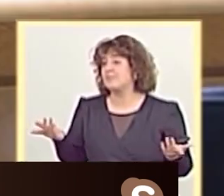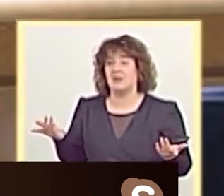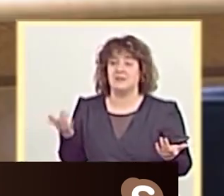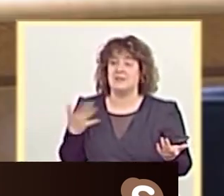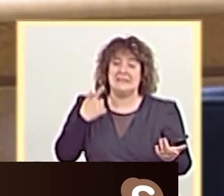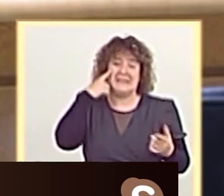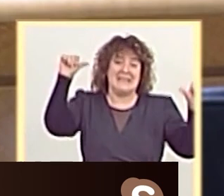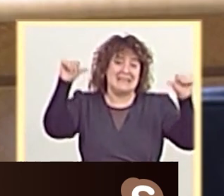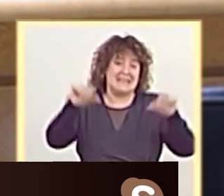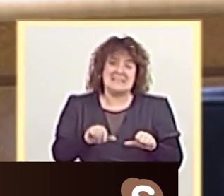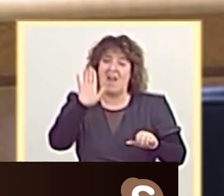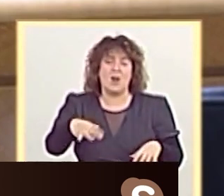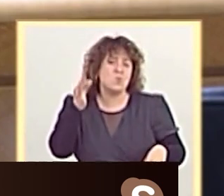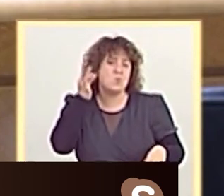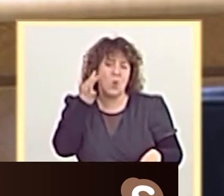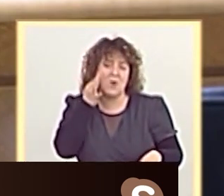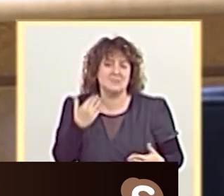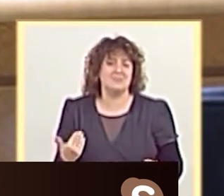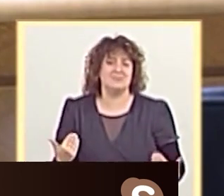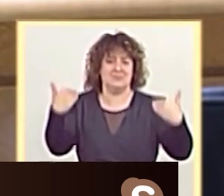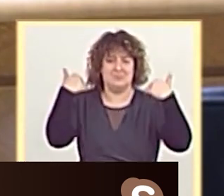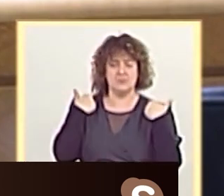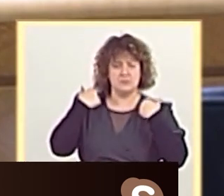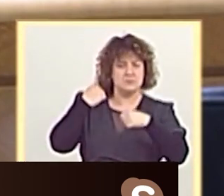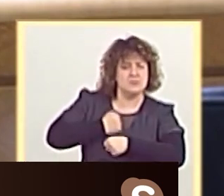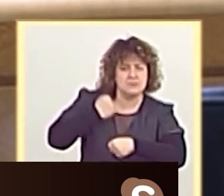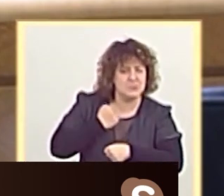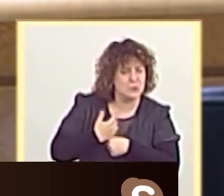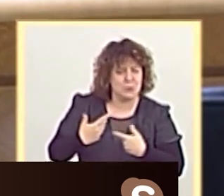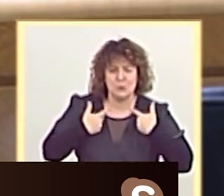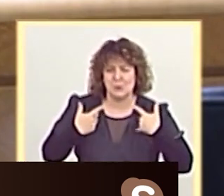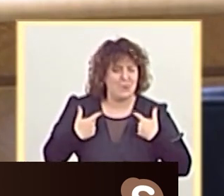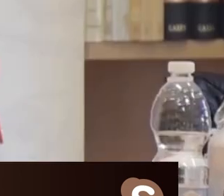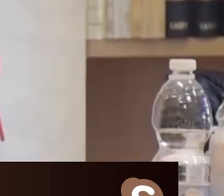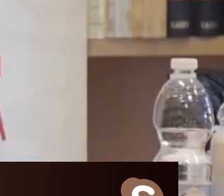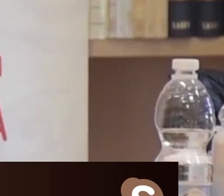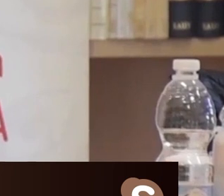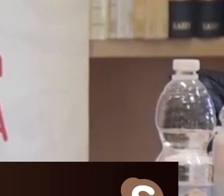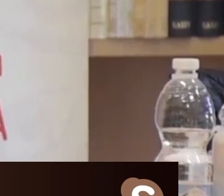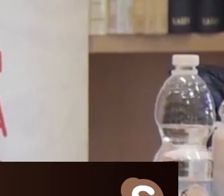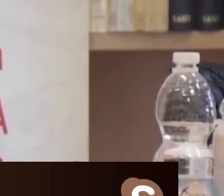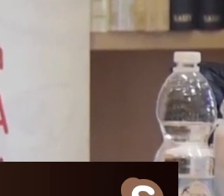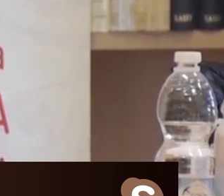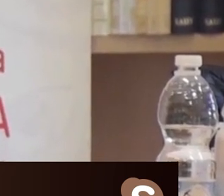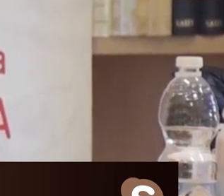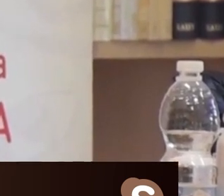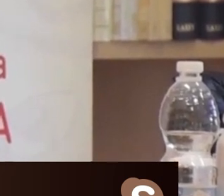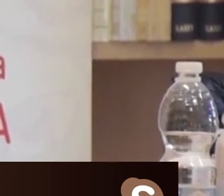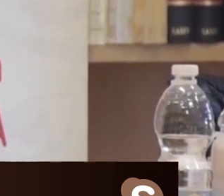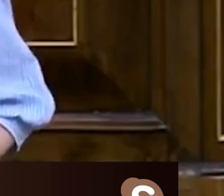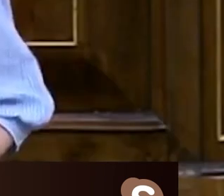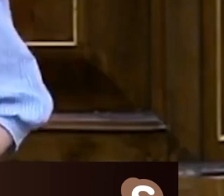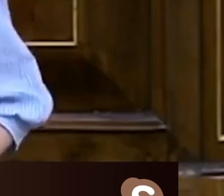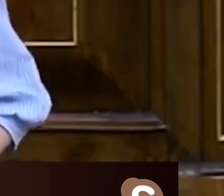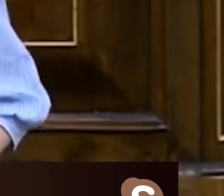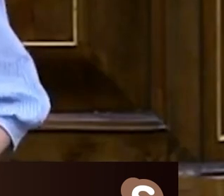pero desde mi punto de vista no deberían salir jamás. O por lo menos en una cantidad muy alta de años. Si ellos vuelven a cometer un delito, ¿de